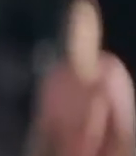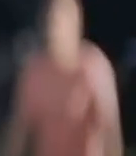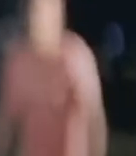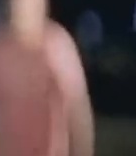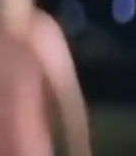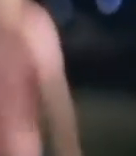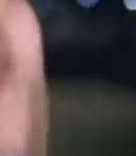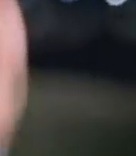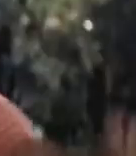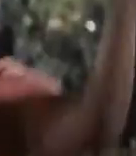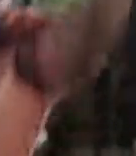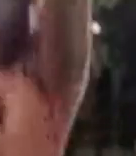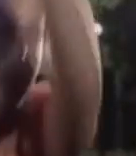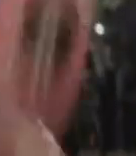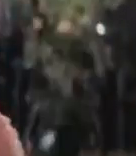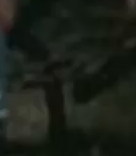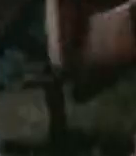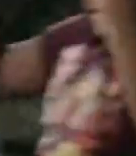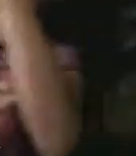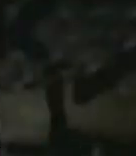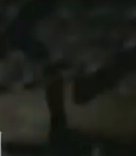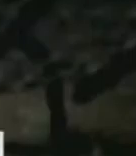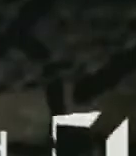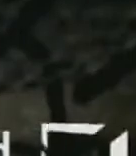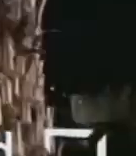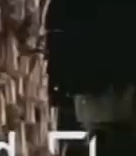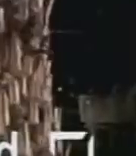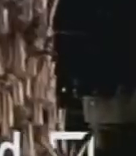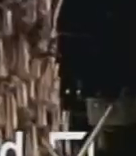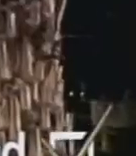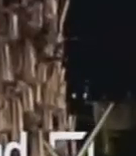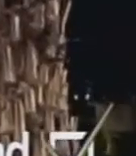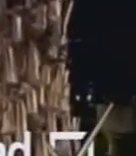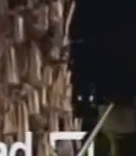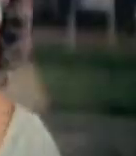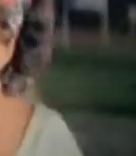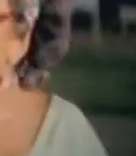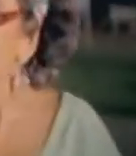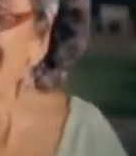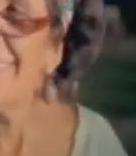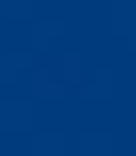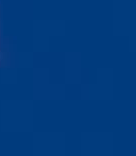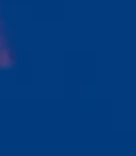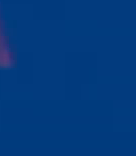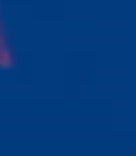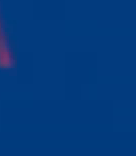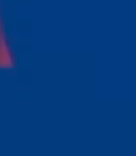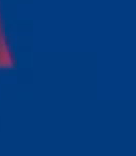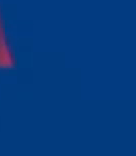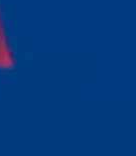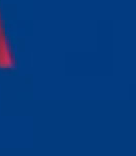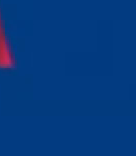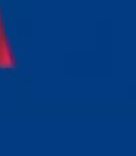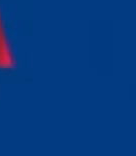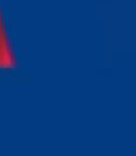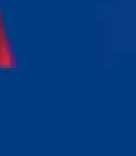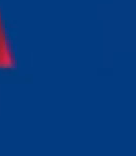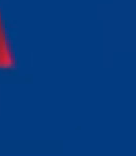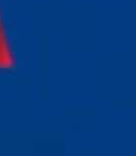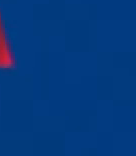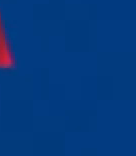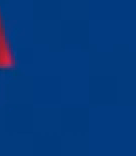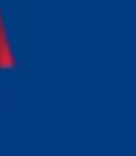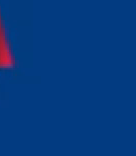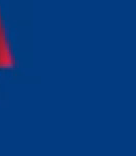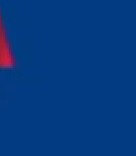pesos invertidos... ...más seguridad para todos... ...Cali progresa, es un hecho... ...Alcaldía de Santiago de Cali...